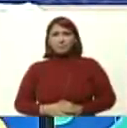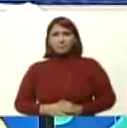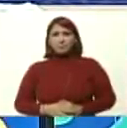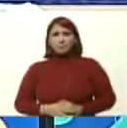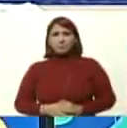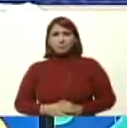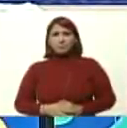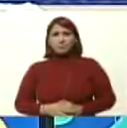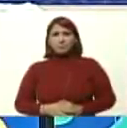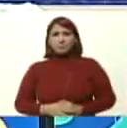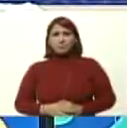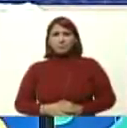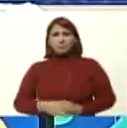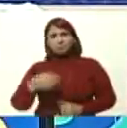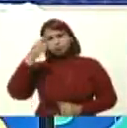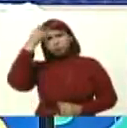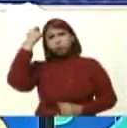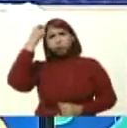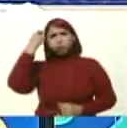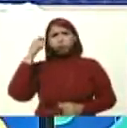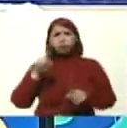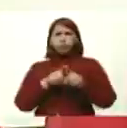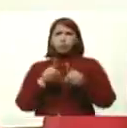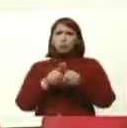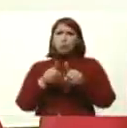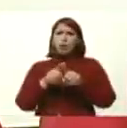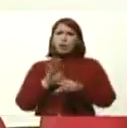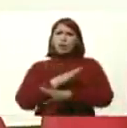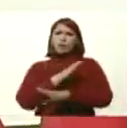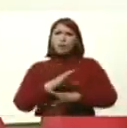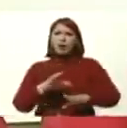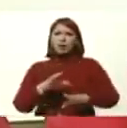Tiene peinado de cantante de tango, ¿verdad?